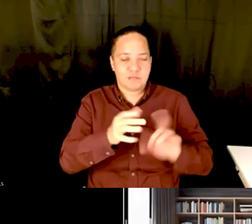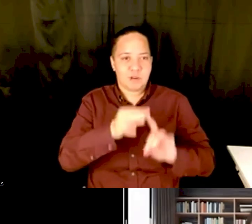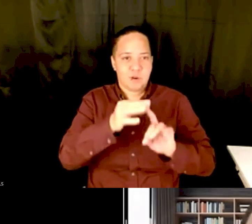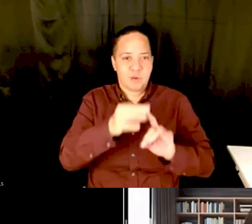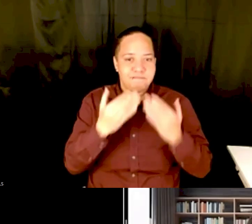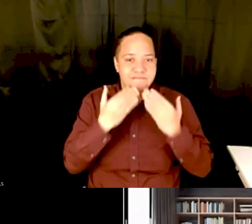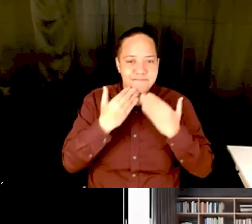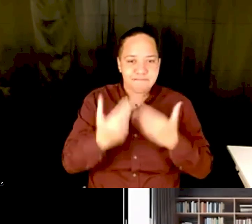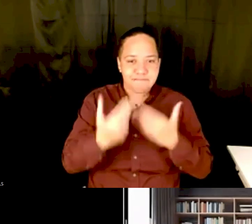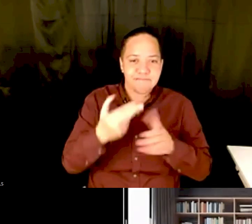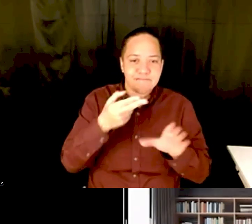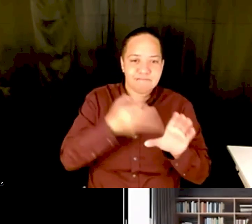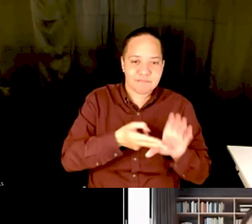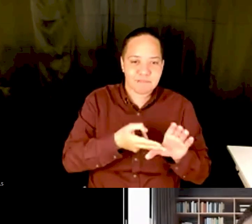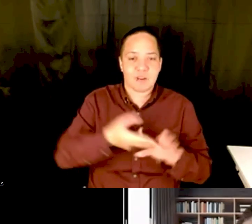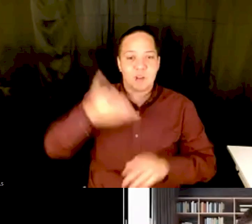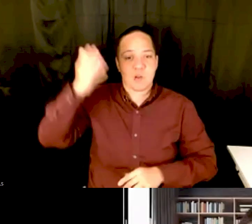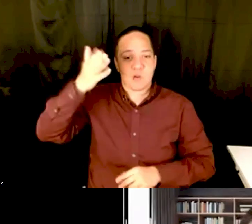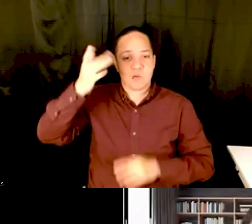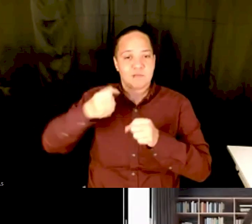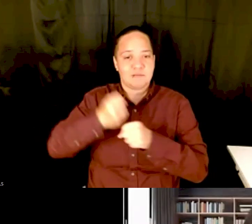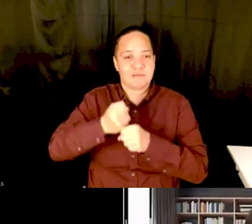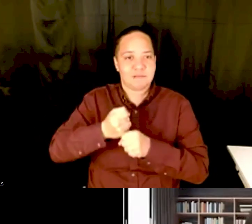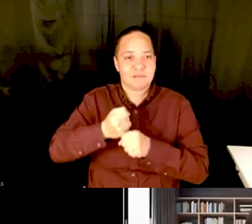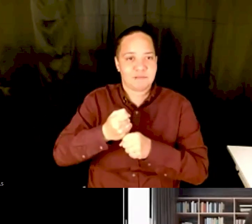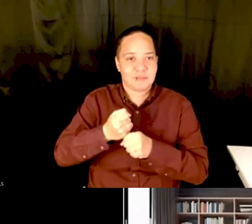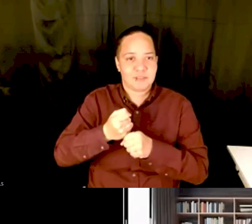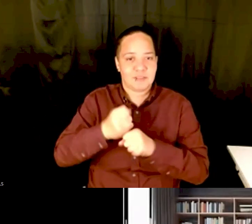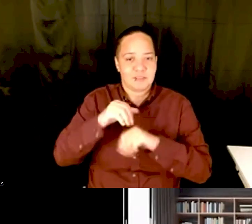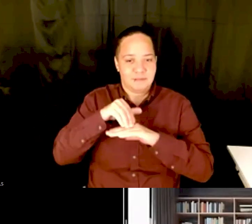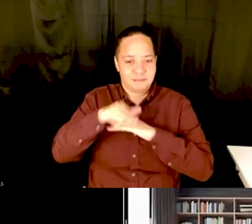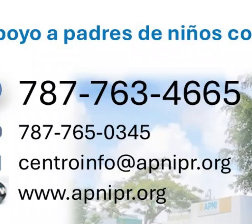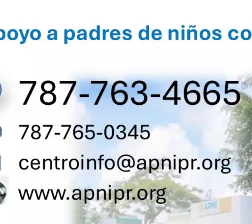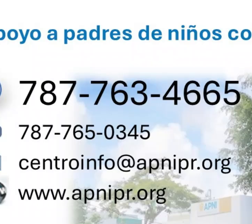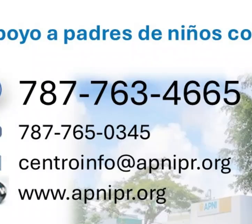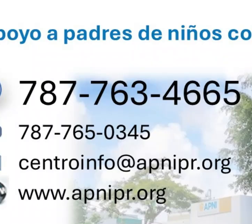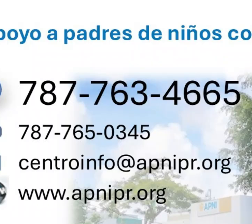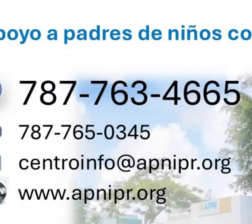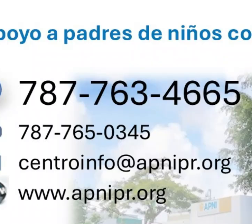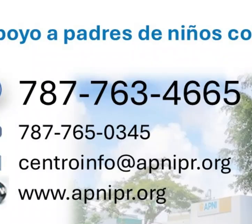participación en nuestra conferencia anual, así que se le hará llegar un obsequio